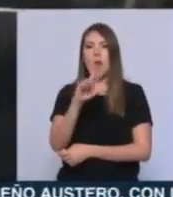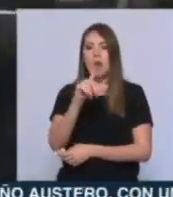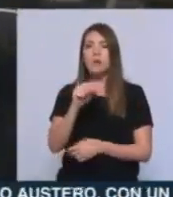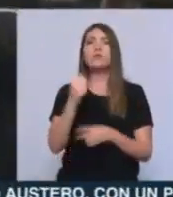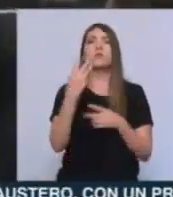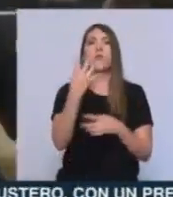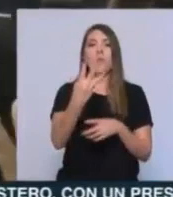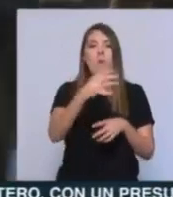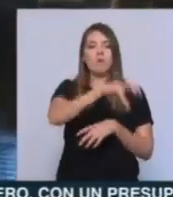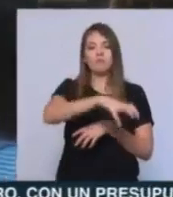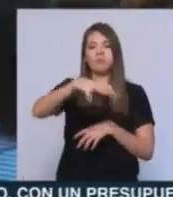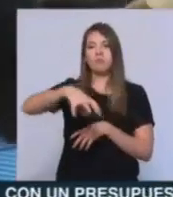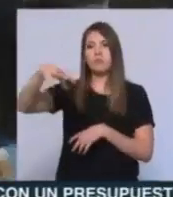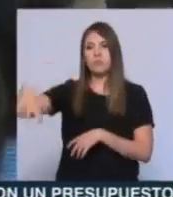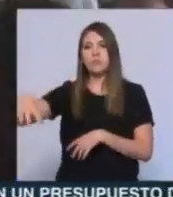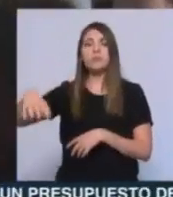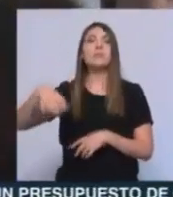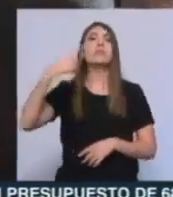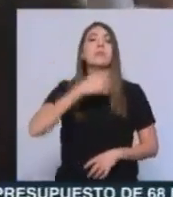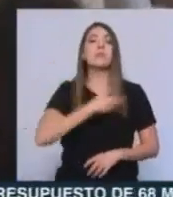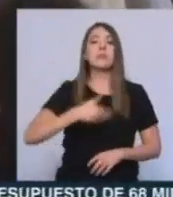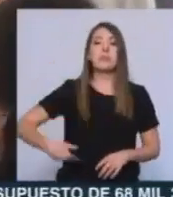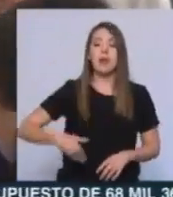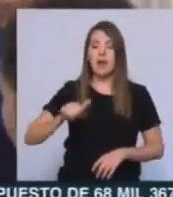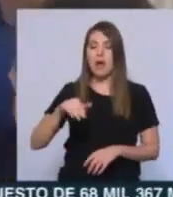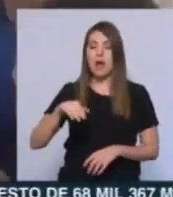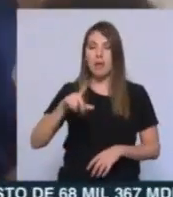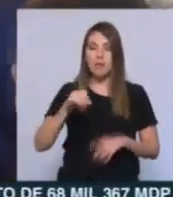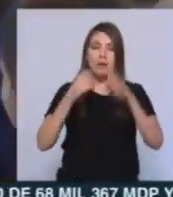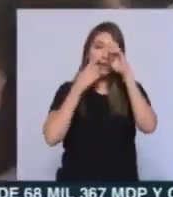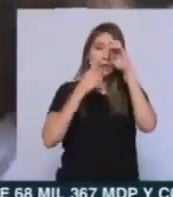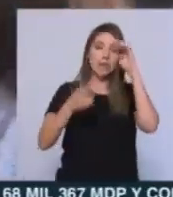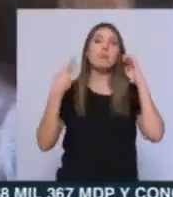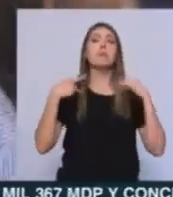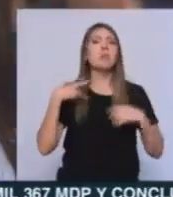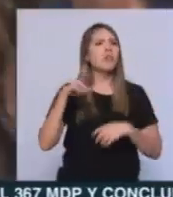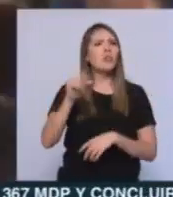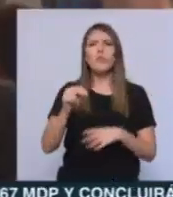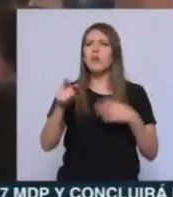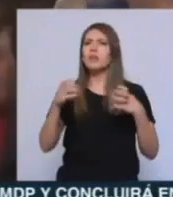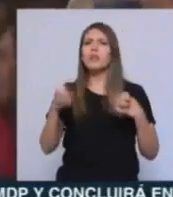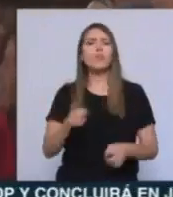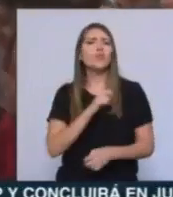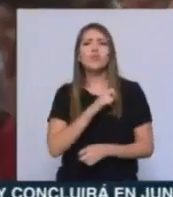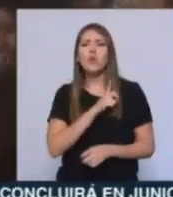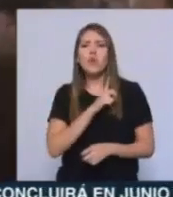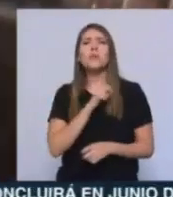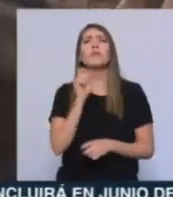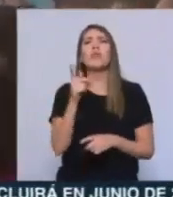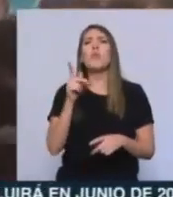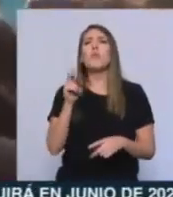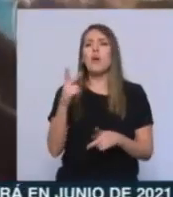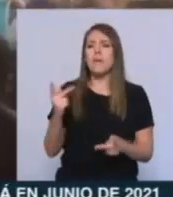sectores. Por su parte, el presidente López Obrador en su intervención expresó a los habitantes que no están solos, esto al referirse a los hechos